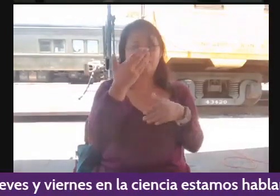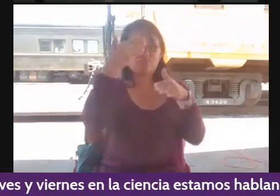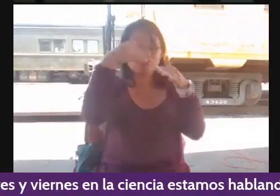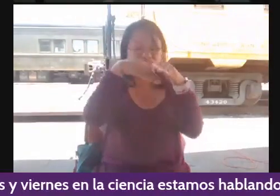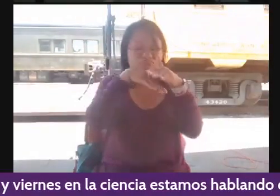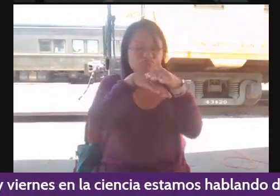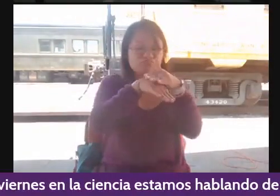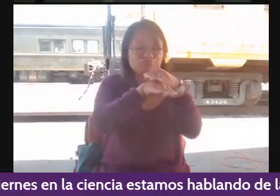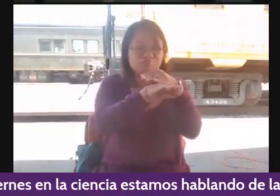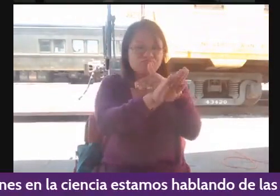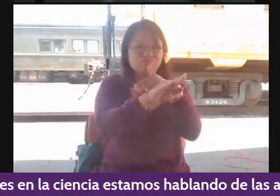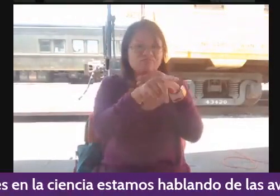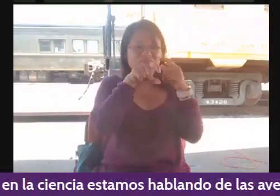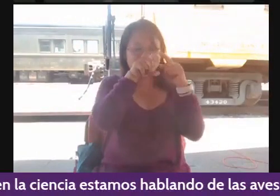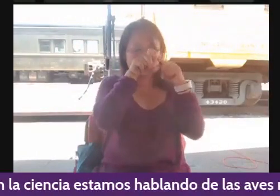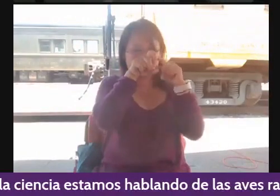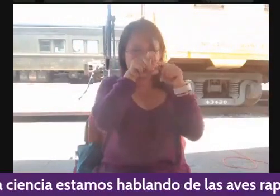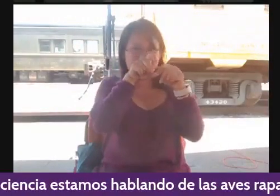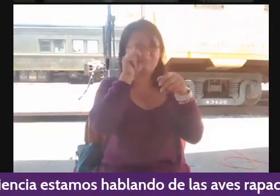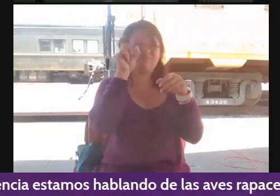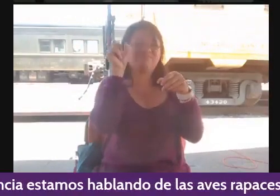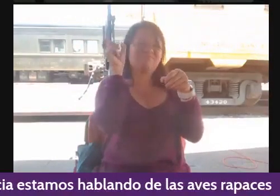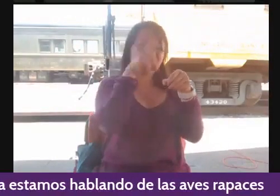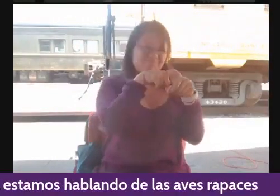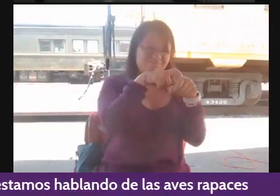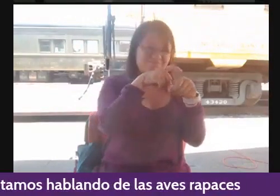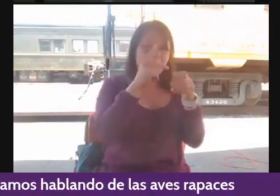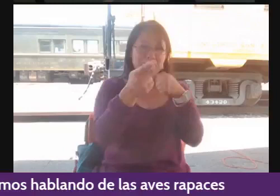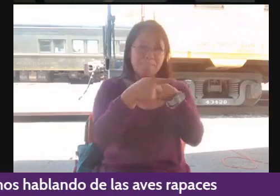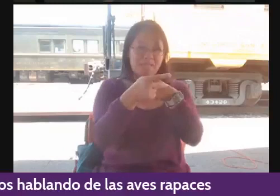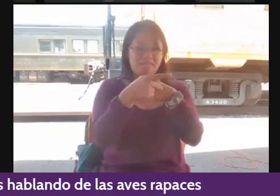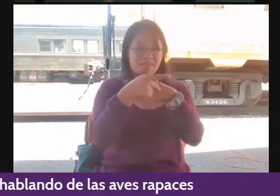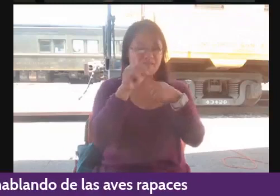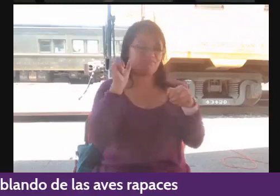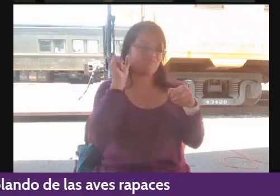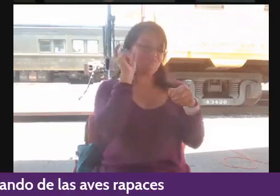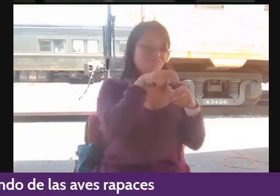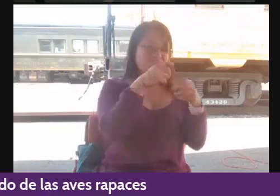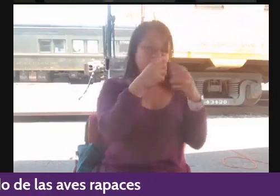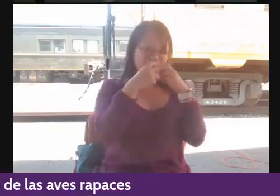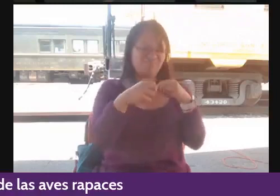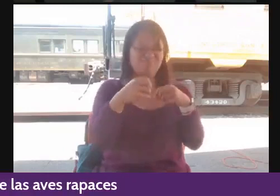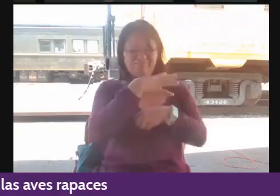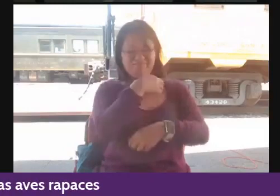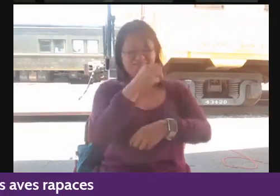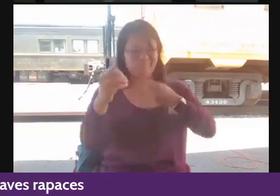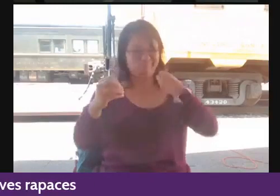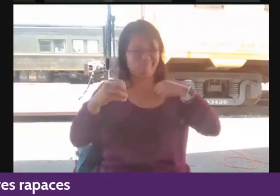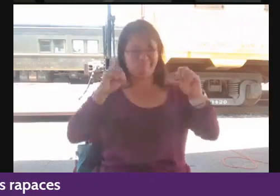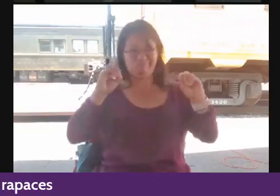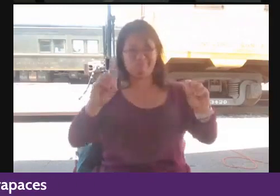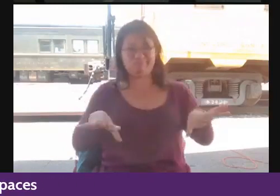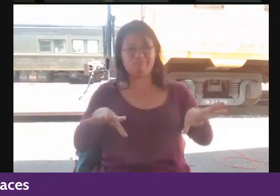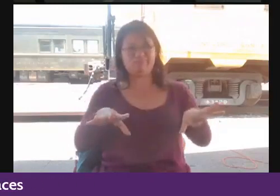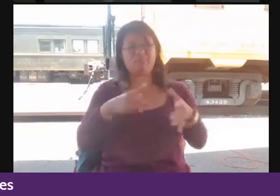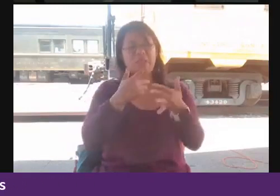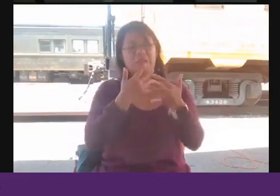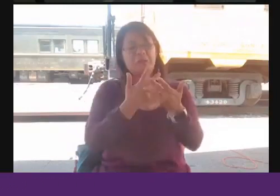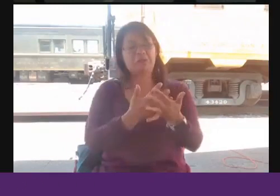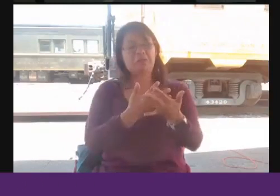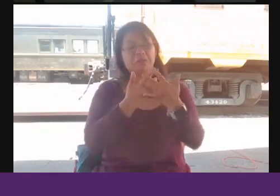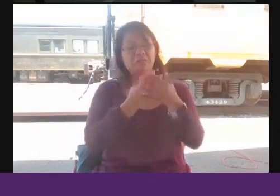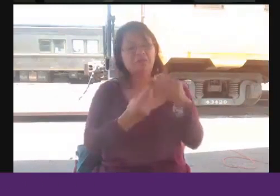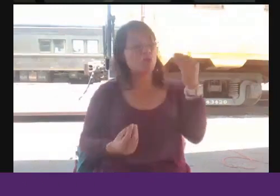montaña, se rompen el pico contra las piedras, se arrancan todas las garras, se arrancan todas las plumas y esperan a que les vuelvan a crecer y